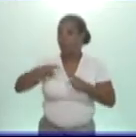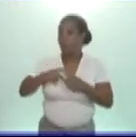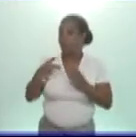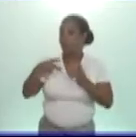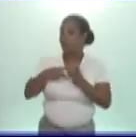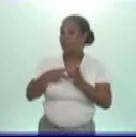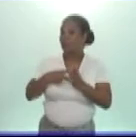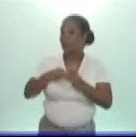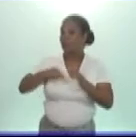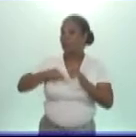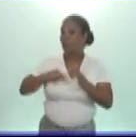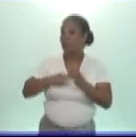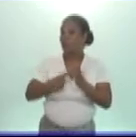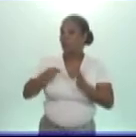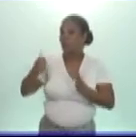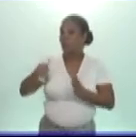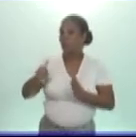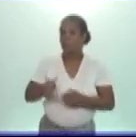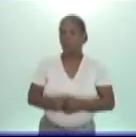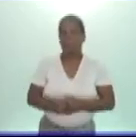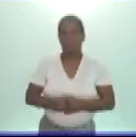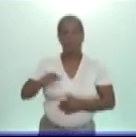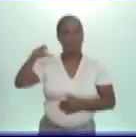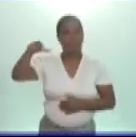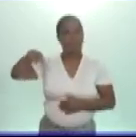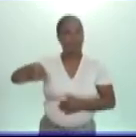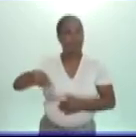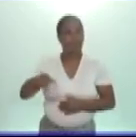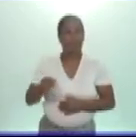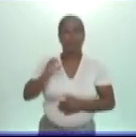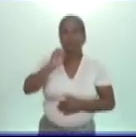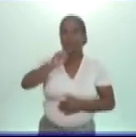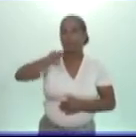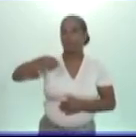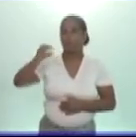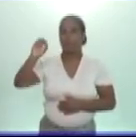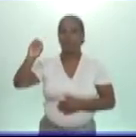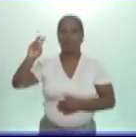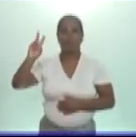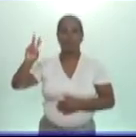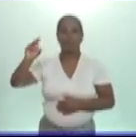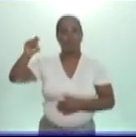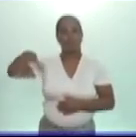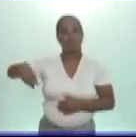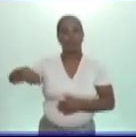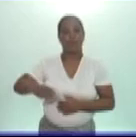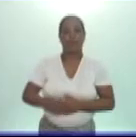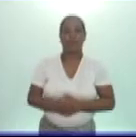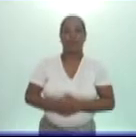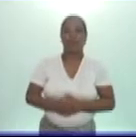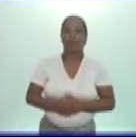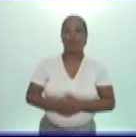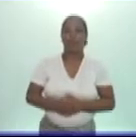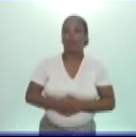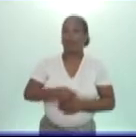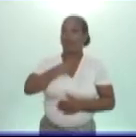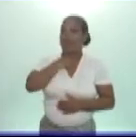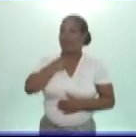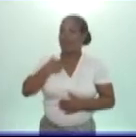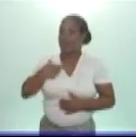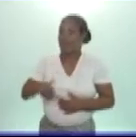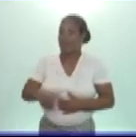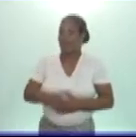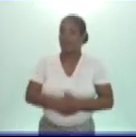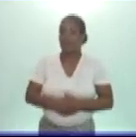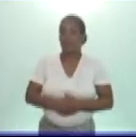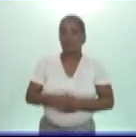por 10. Y en gramos, ¿cuántos serían? 0,02 gramos. En el caso de